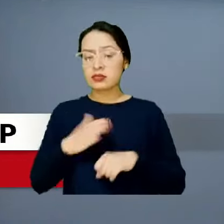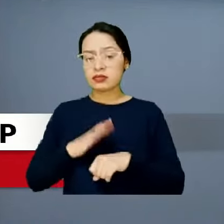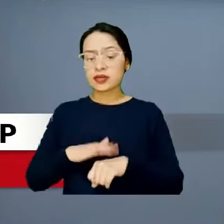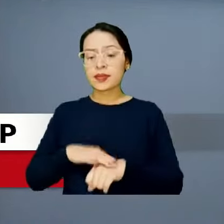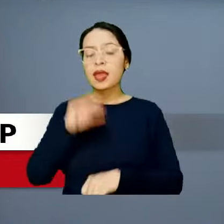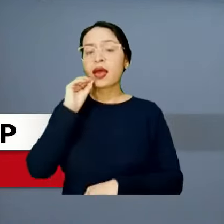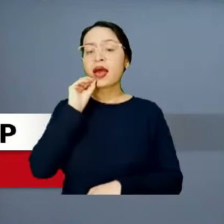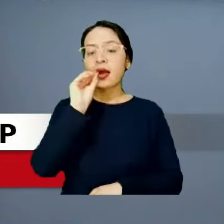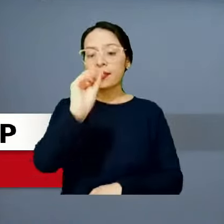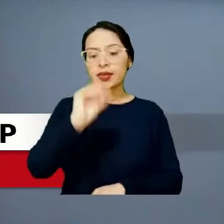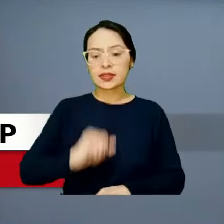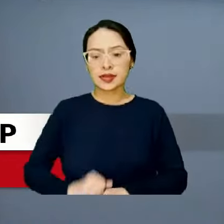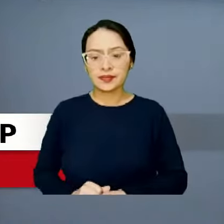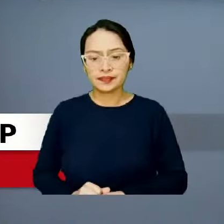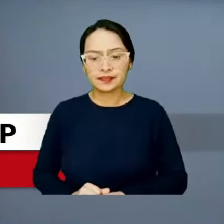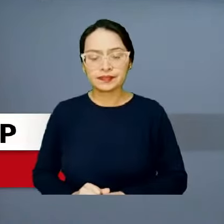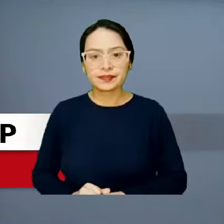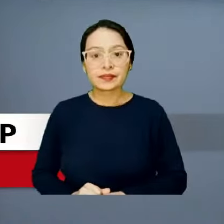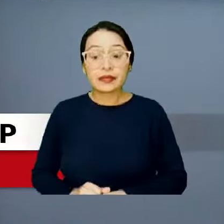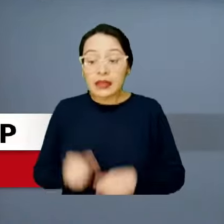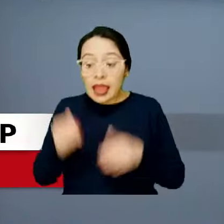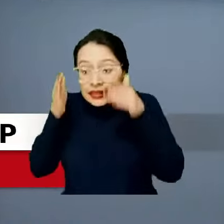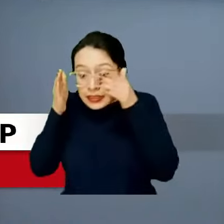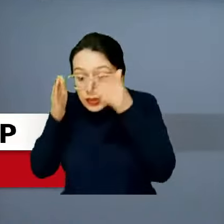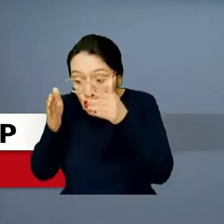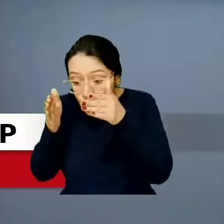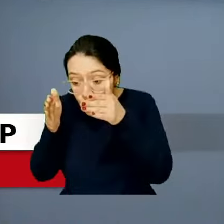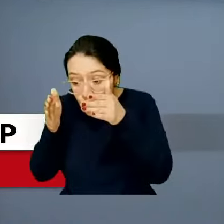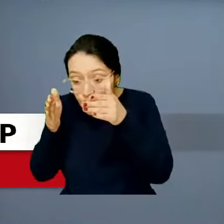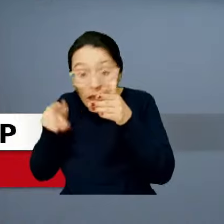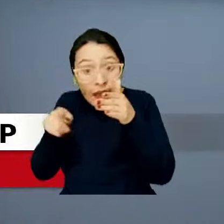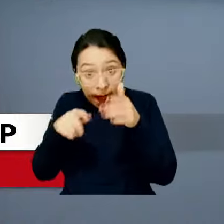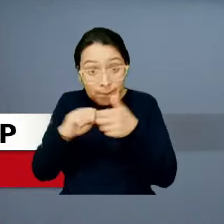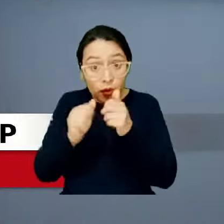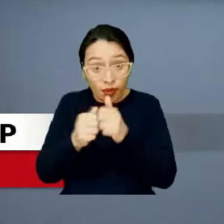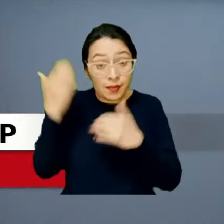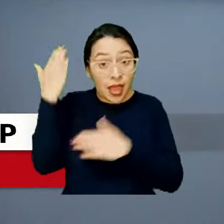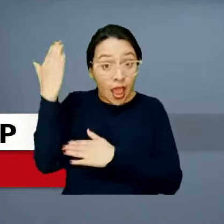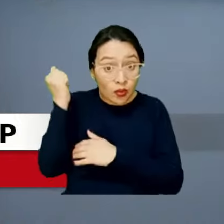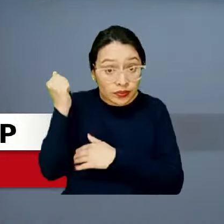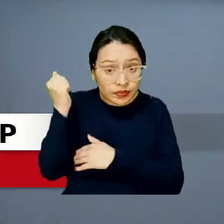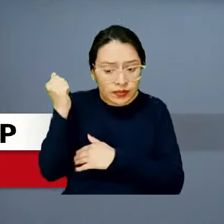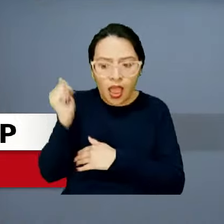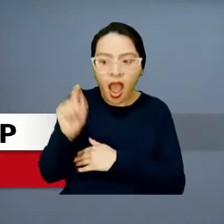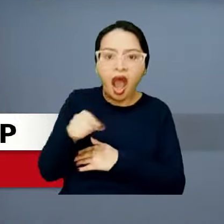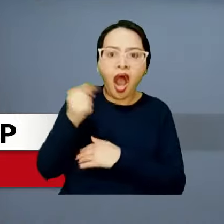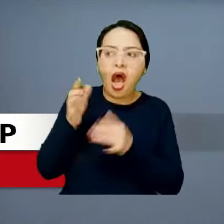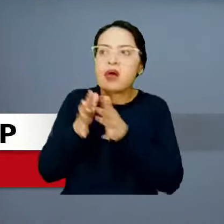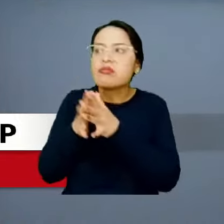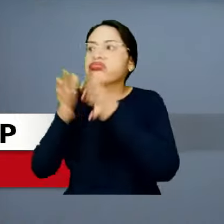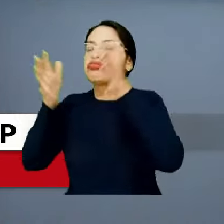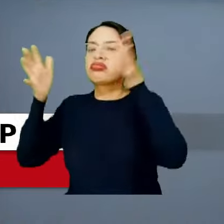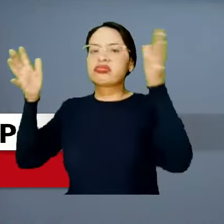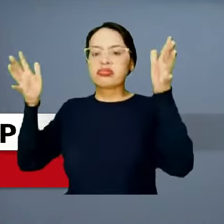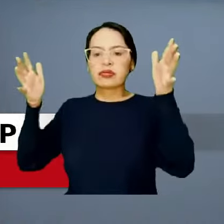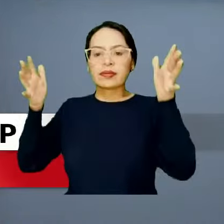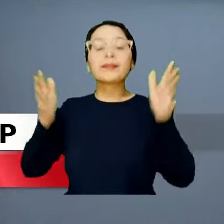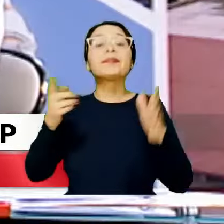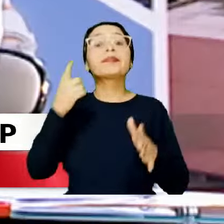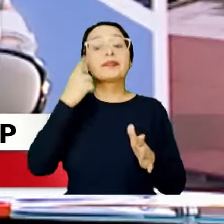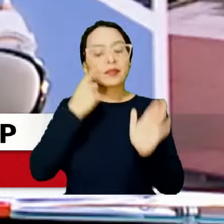se pretende desviar la atención de estos procesos y que alcanzan a un monto en compras, que las que voy a mencionar, de más de